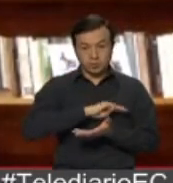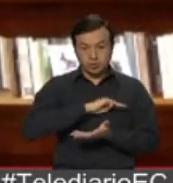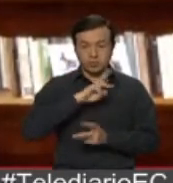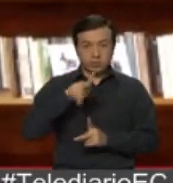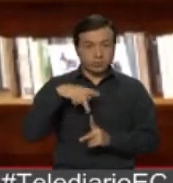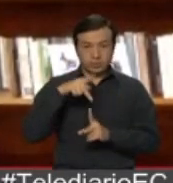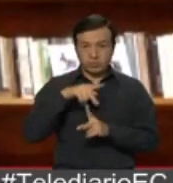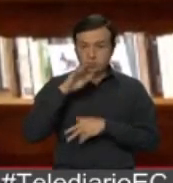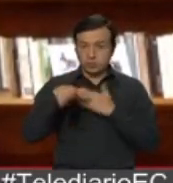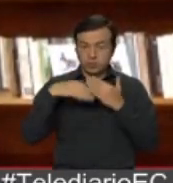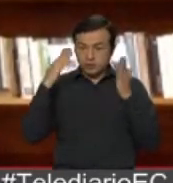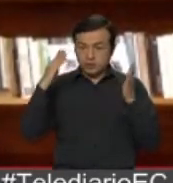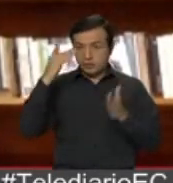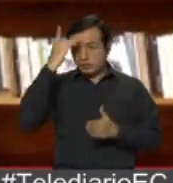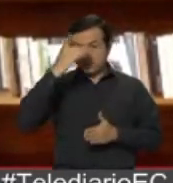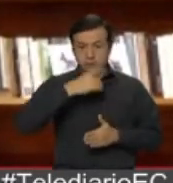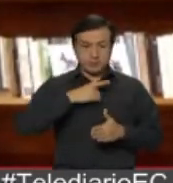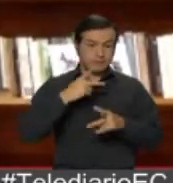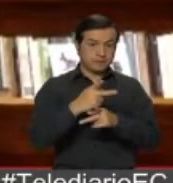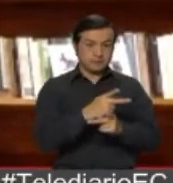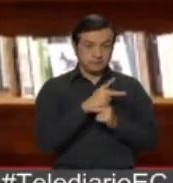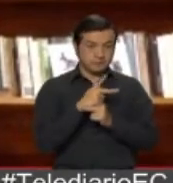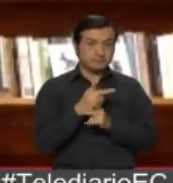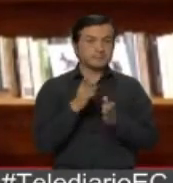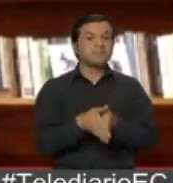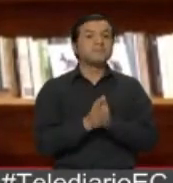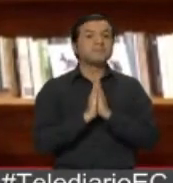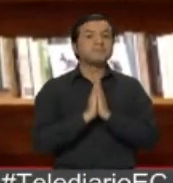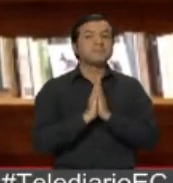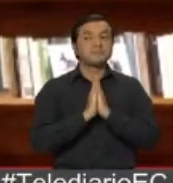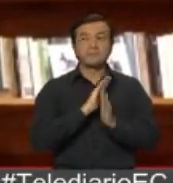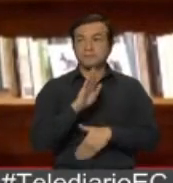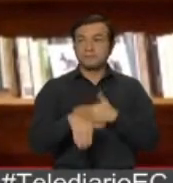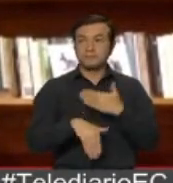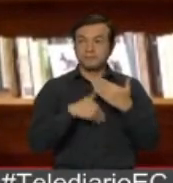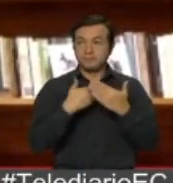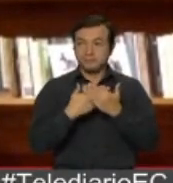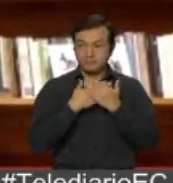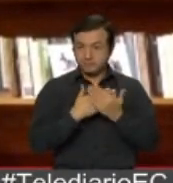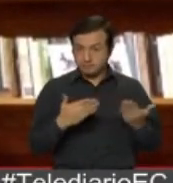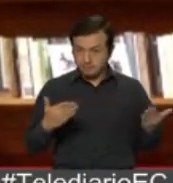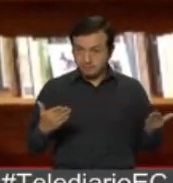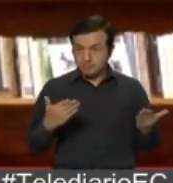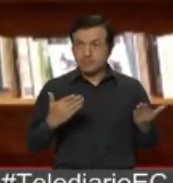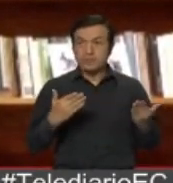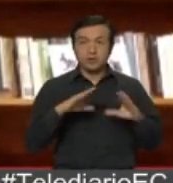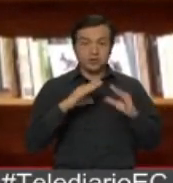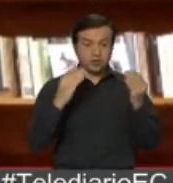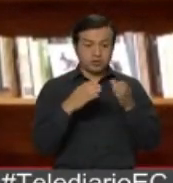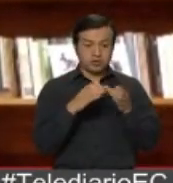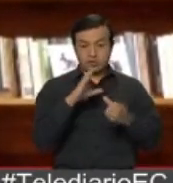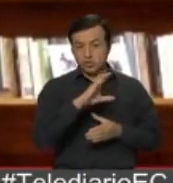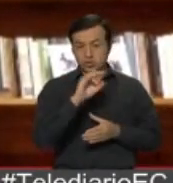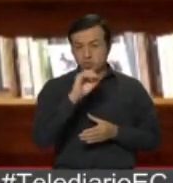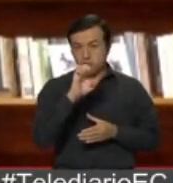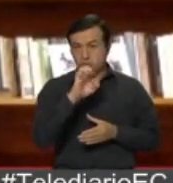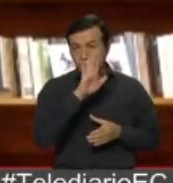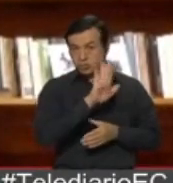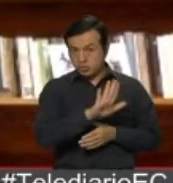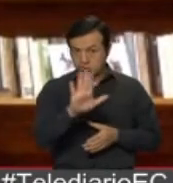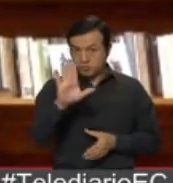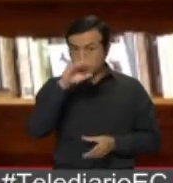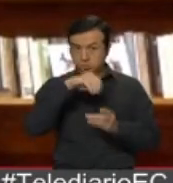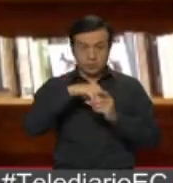dentro de las resoluciones del Consejo se está pidiendo que todo el sistema y los COE en sus distintos niveles den